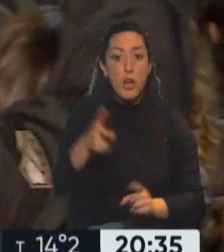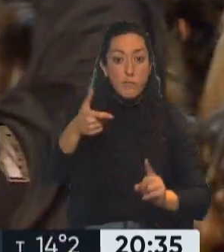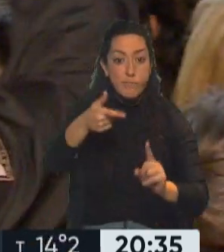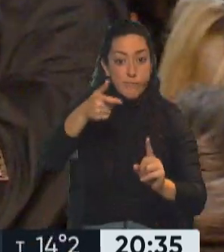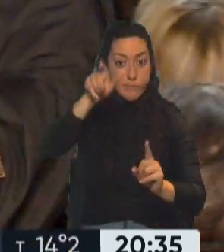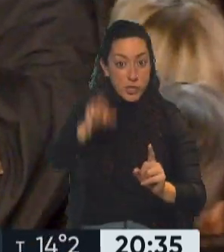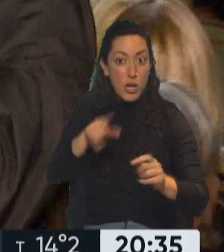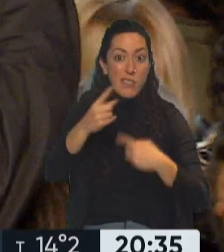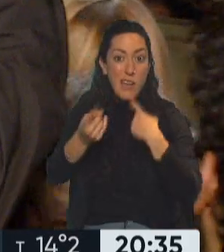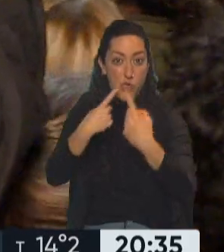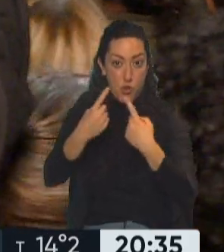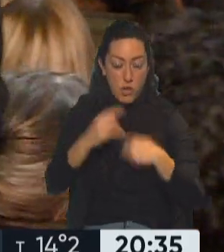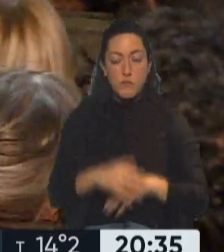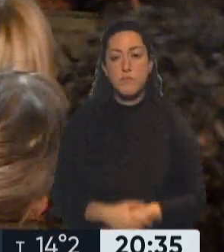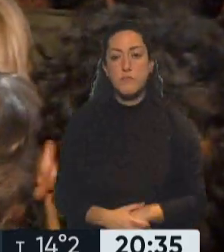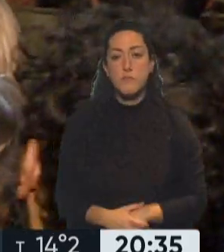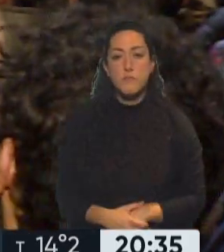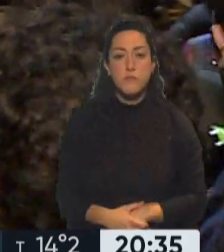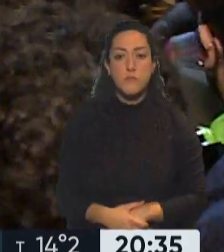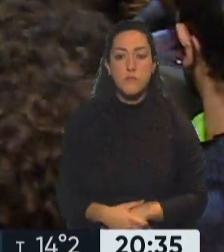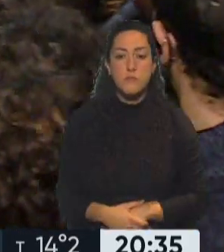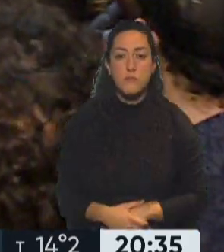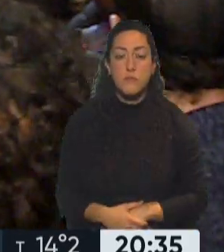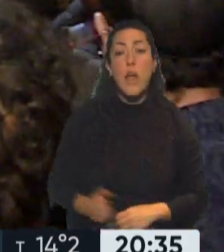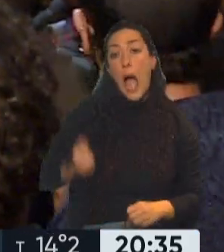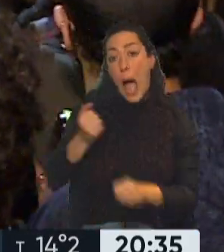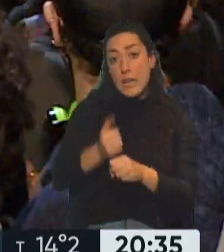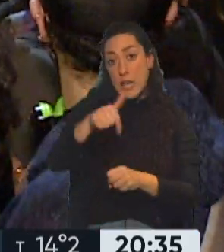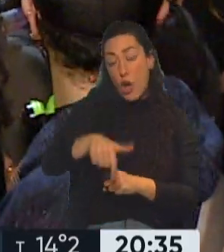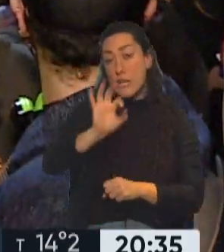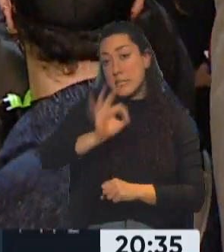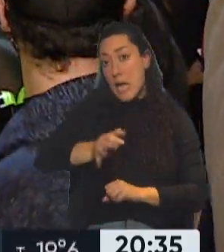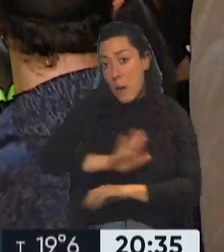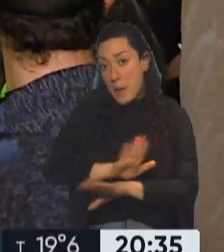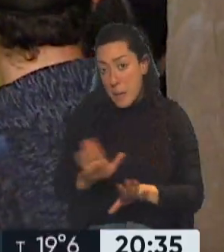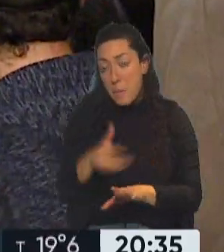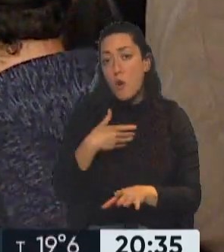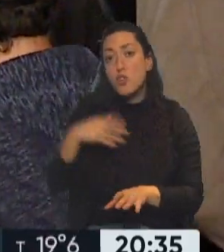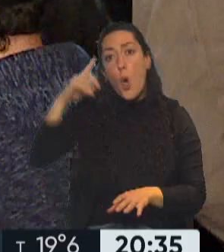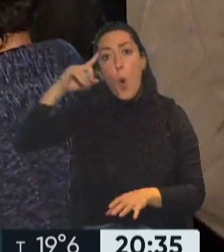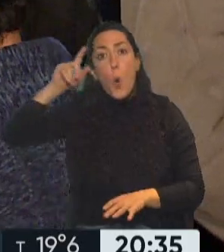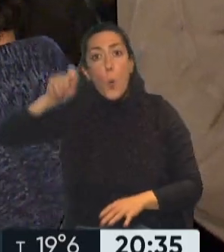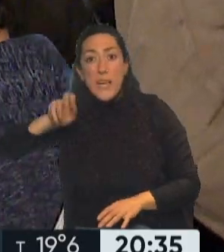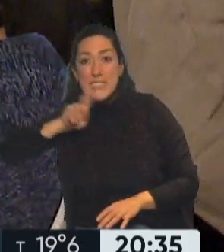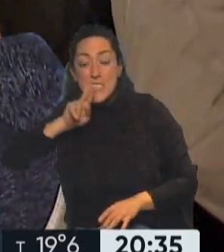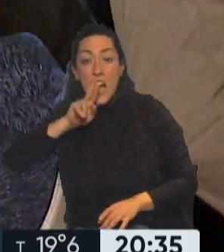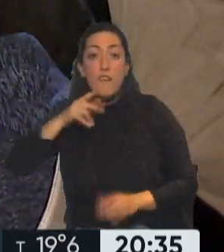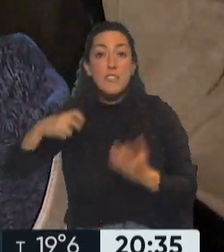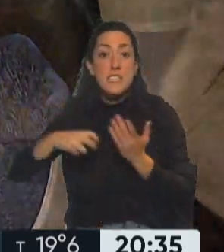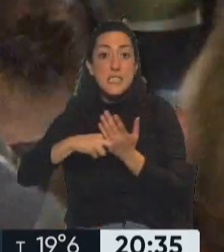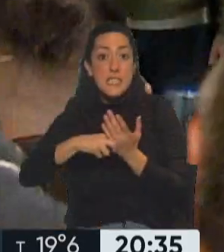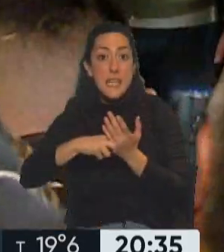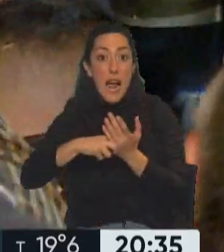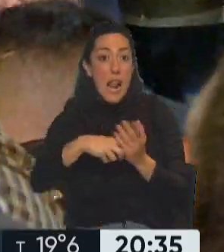vicepresidenta Cristina Fernández de Kirchner. Hasta el último, lo que sabemos, estaba la indagatoria de la jueza y el fiscal con el atacante.